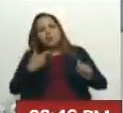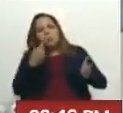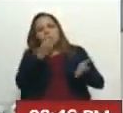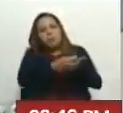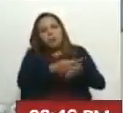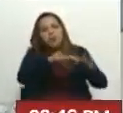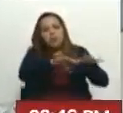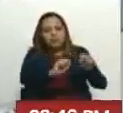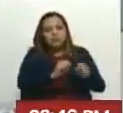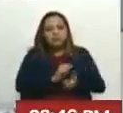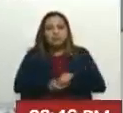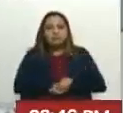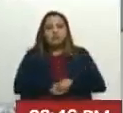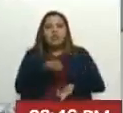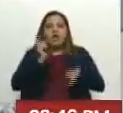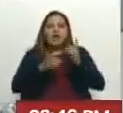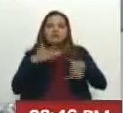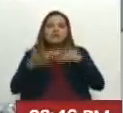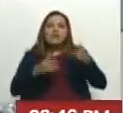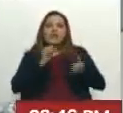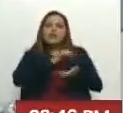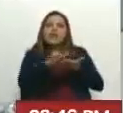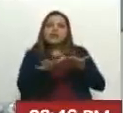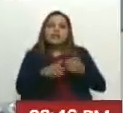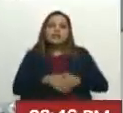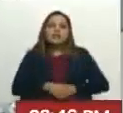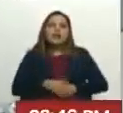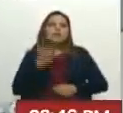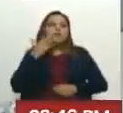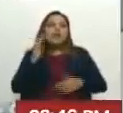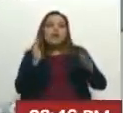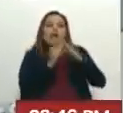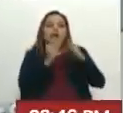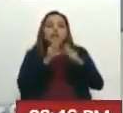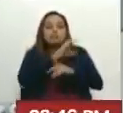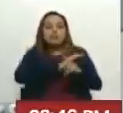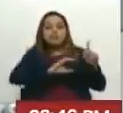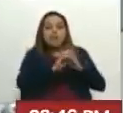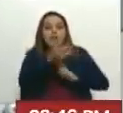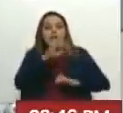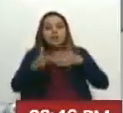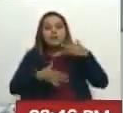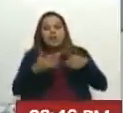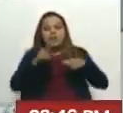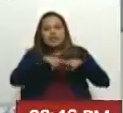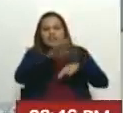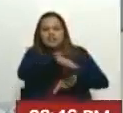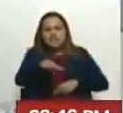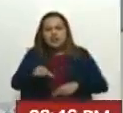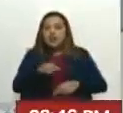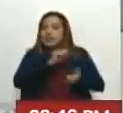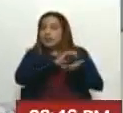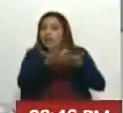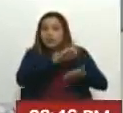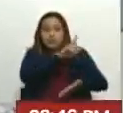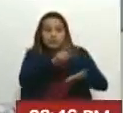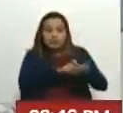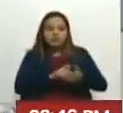adquirir. Hay algunos eventos gratuitos, como la Casona Cultural, que tiene toda una programación infantil y es totalmente